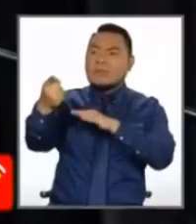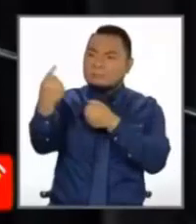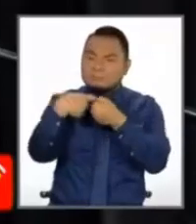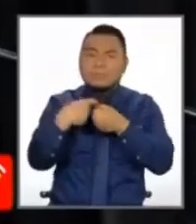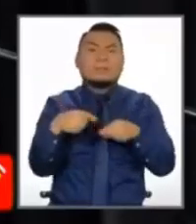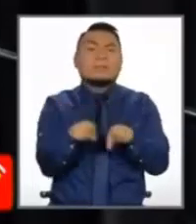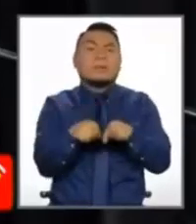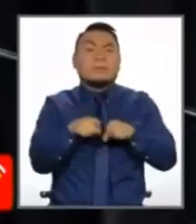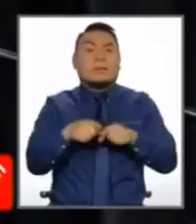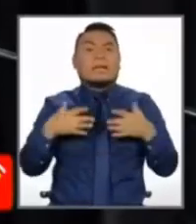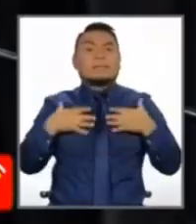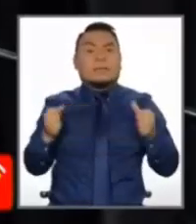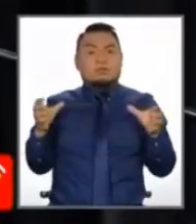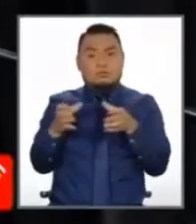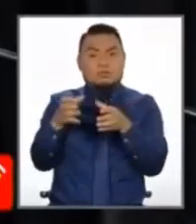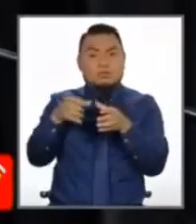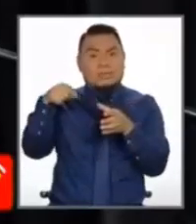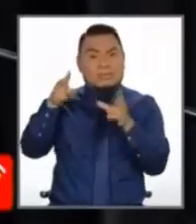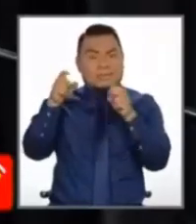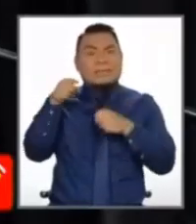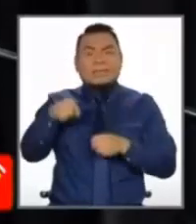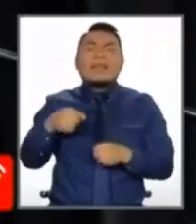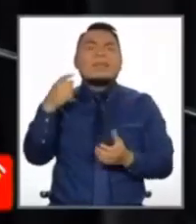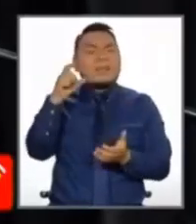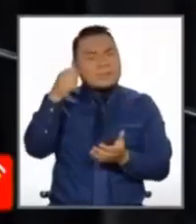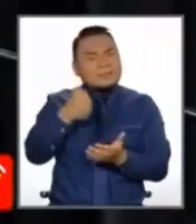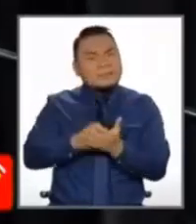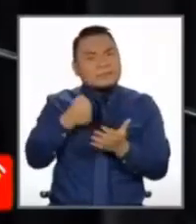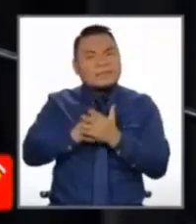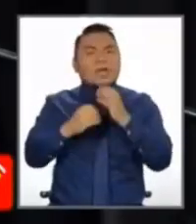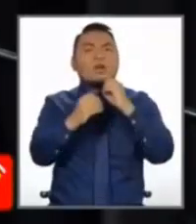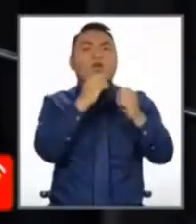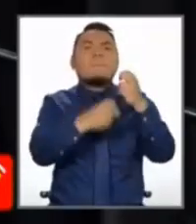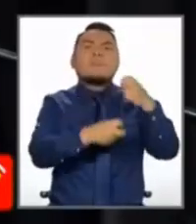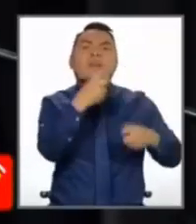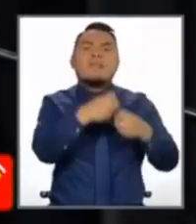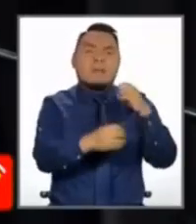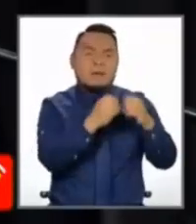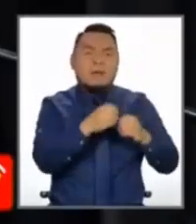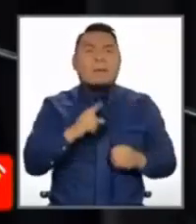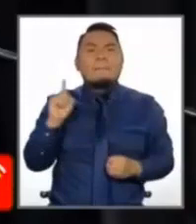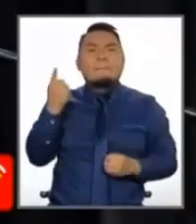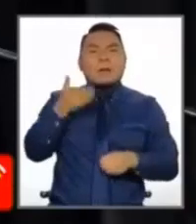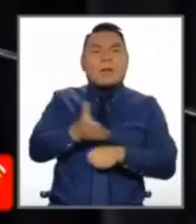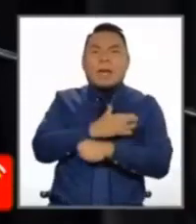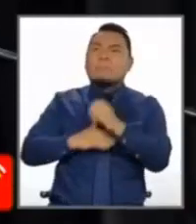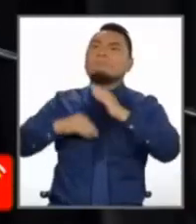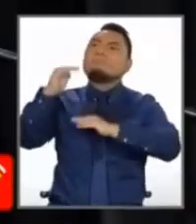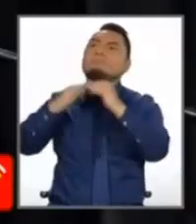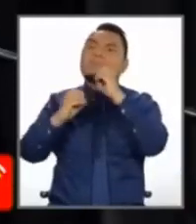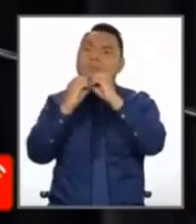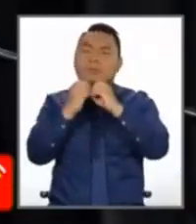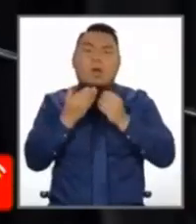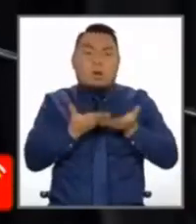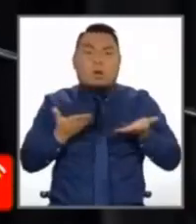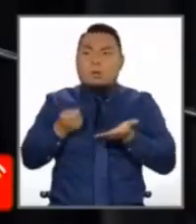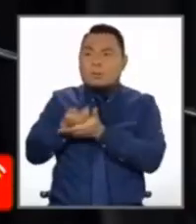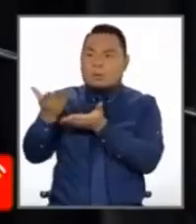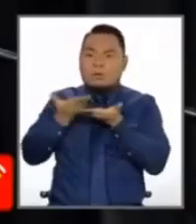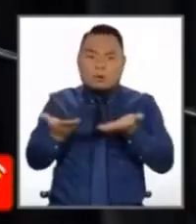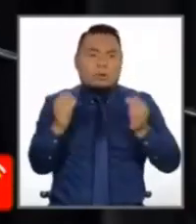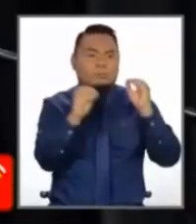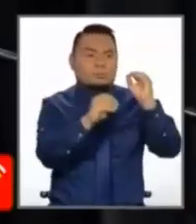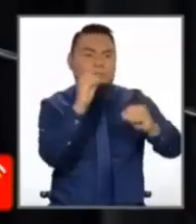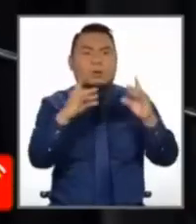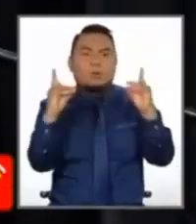comunidades. El sector salud necesita para enfrentar sus graves problemas, primero reactivarse en infraestructura, en equipamiento, en recursos